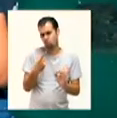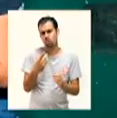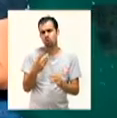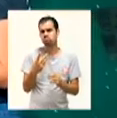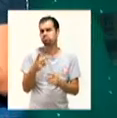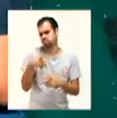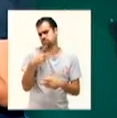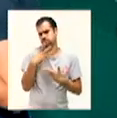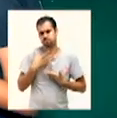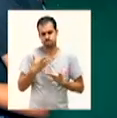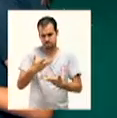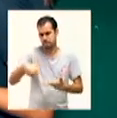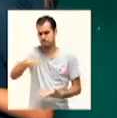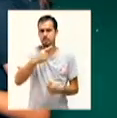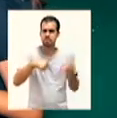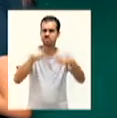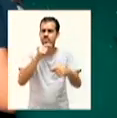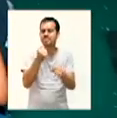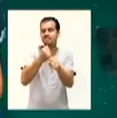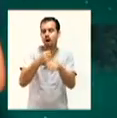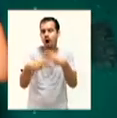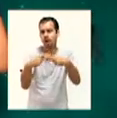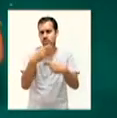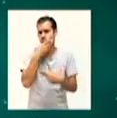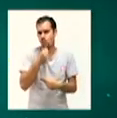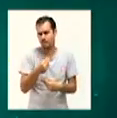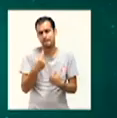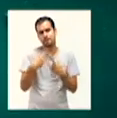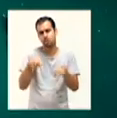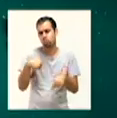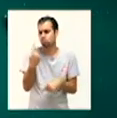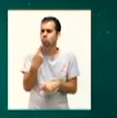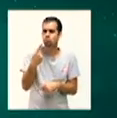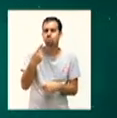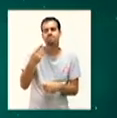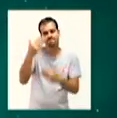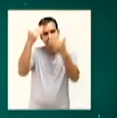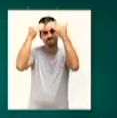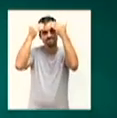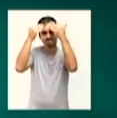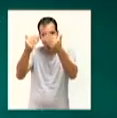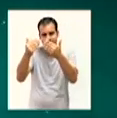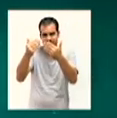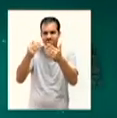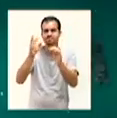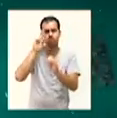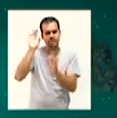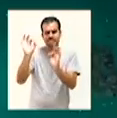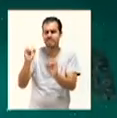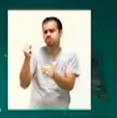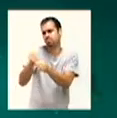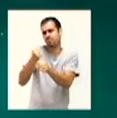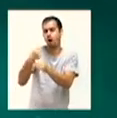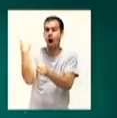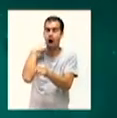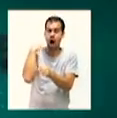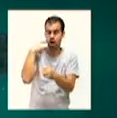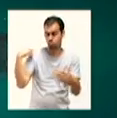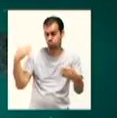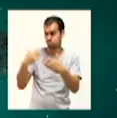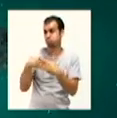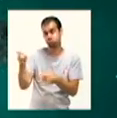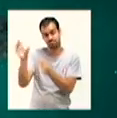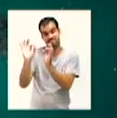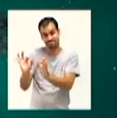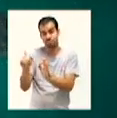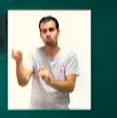a la juventud, también hay que reconocer la labor de aquellos que llevan toda la vida formando a los jóvenes que serán el relevo de este lugar. Conversa con nosotros